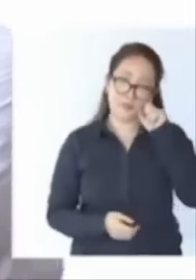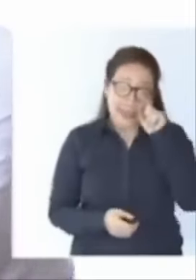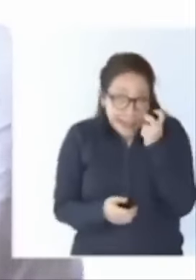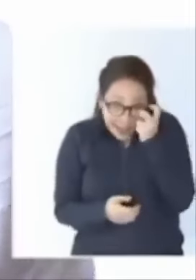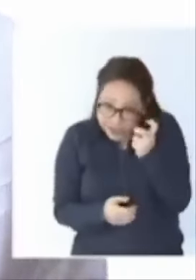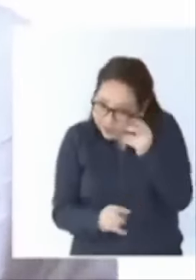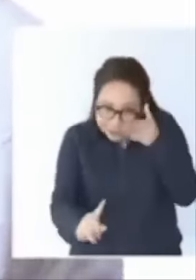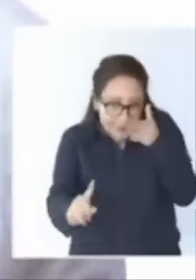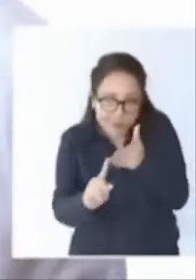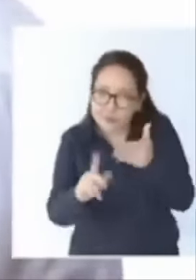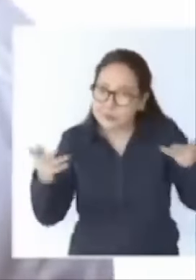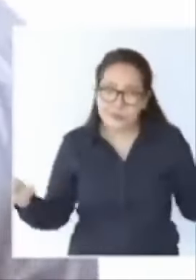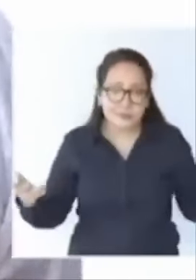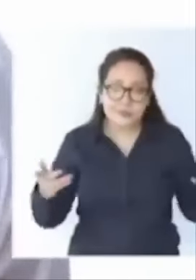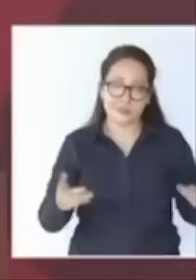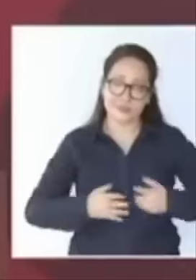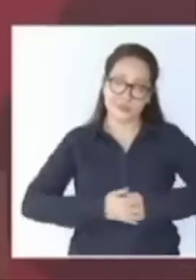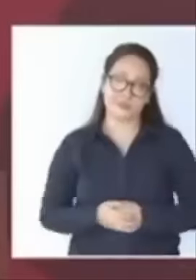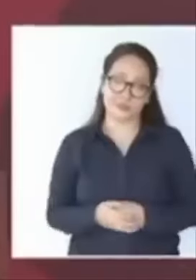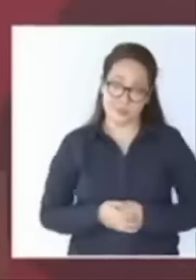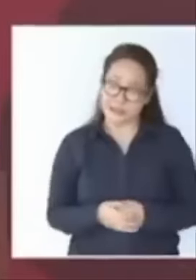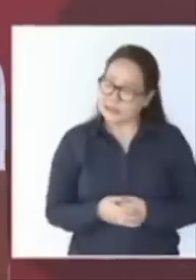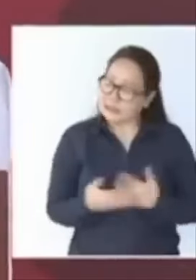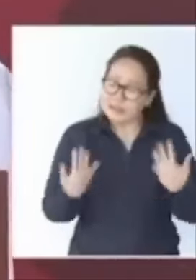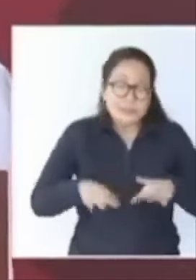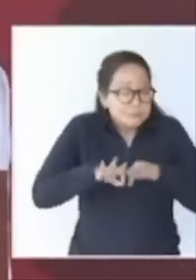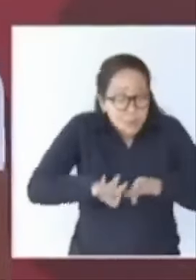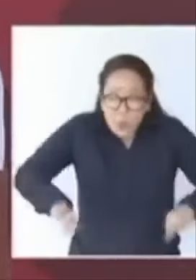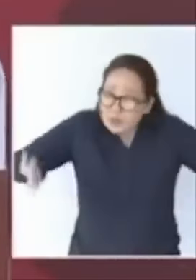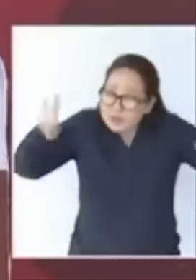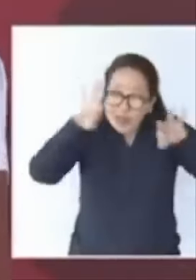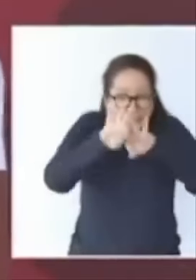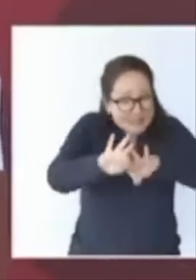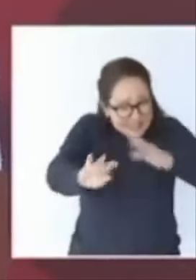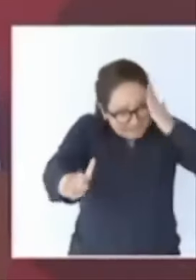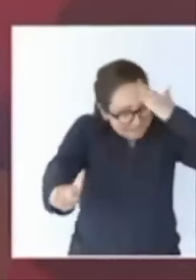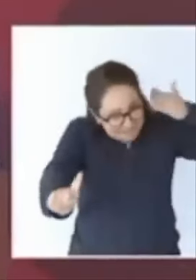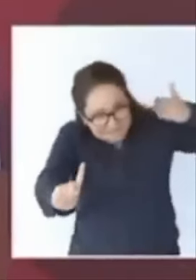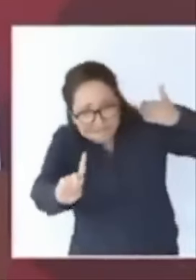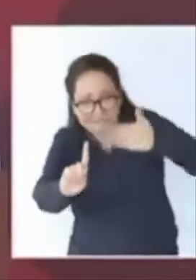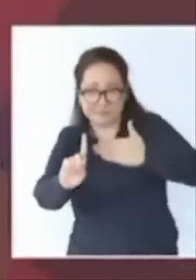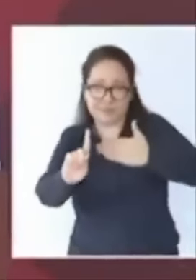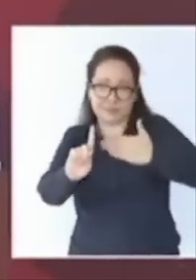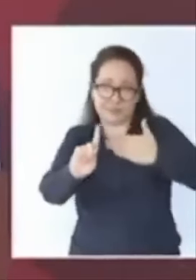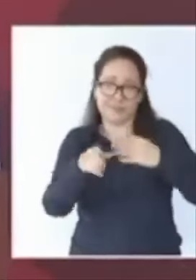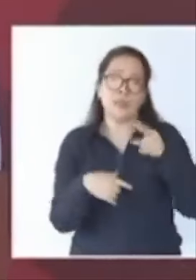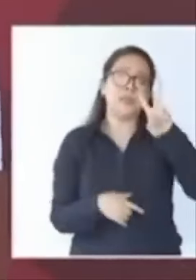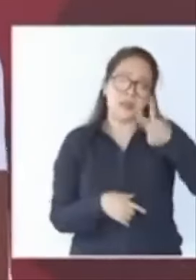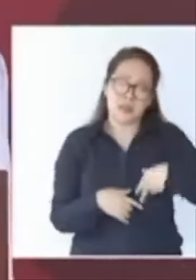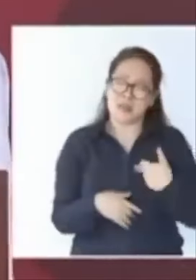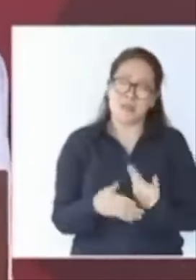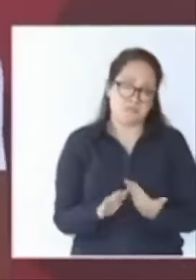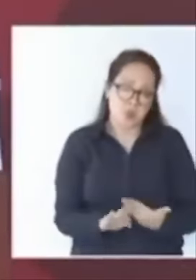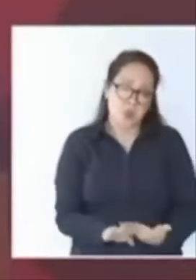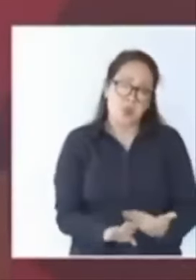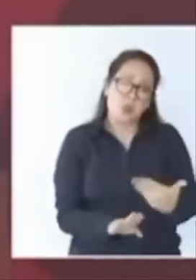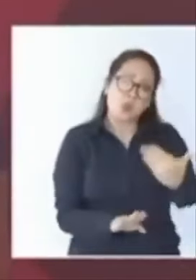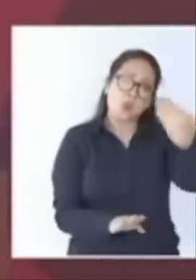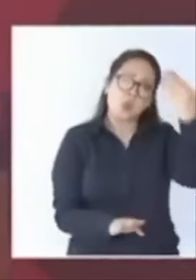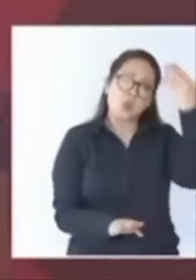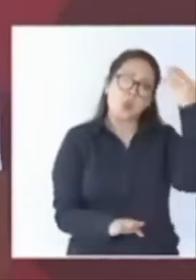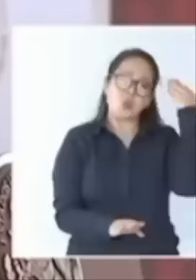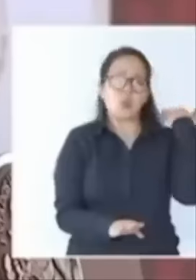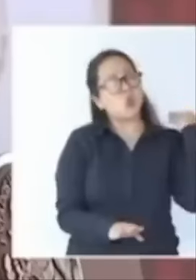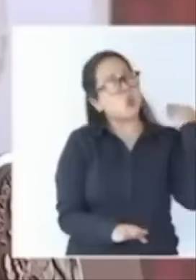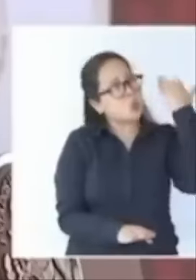Eso es lo fundamental, lo prioritario. Durante mucho tiempo, antes de que